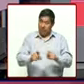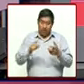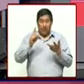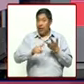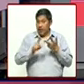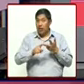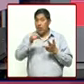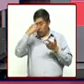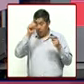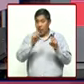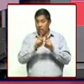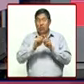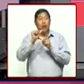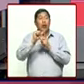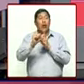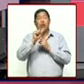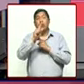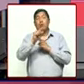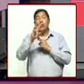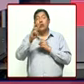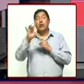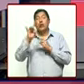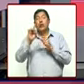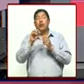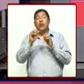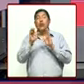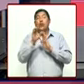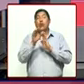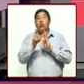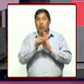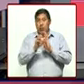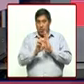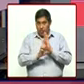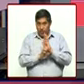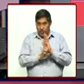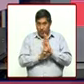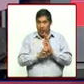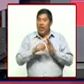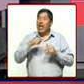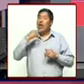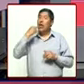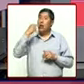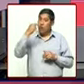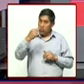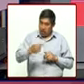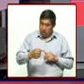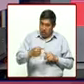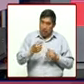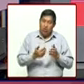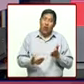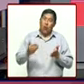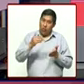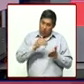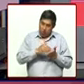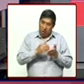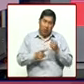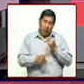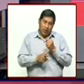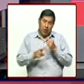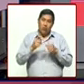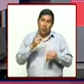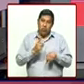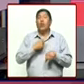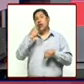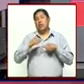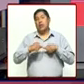está de acuerdo en que el artículo 168 de la Constitución Política del Estado, que dispone la reelección por una sola vez de